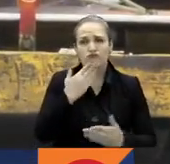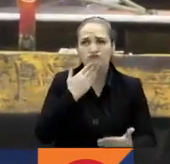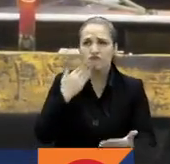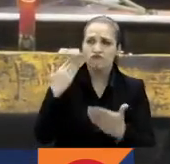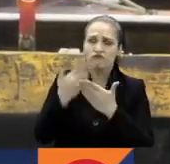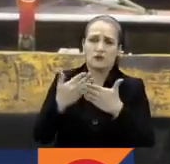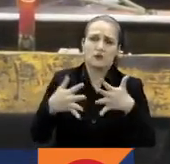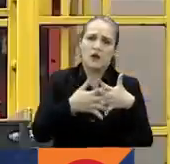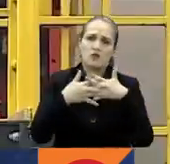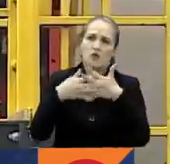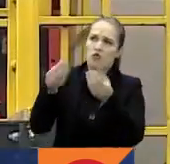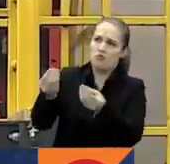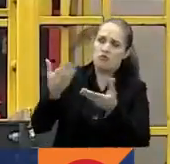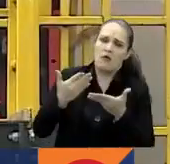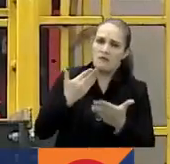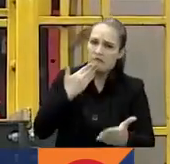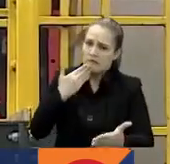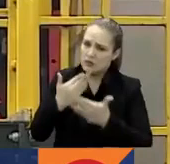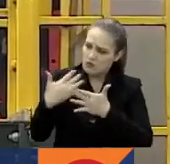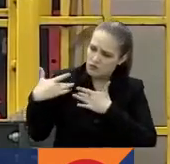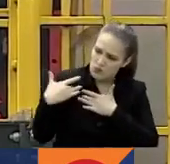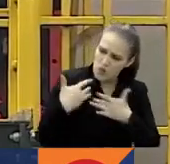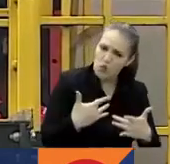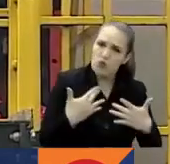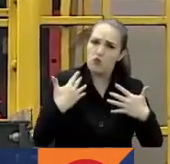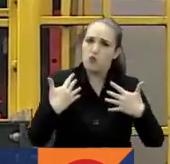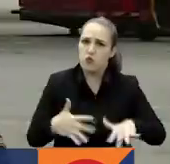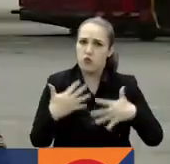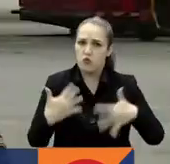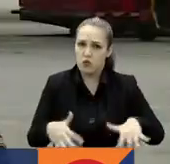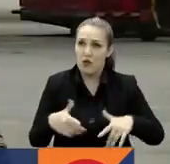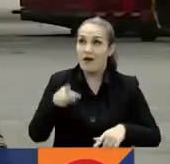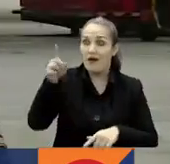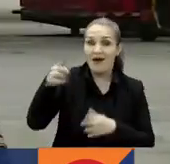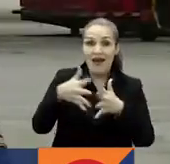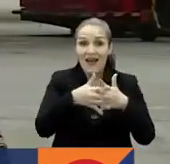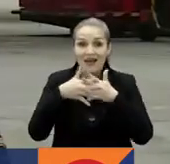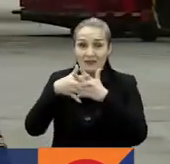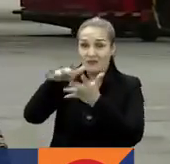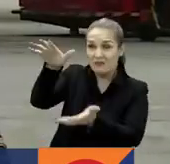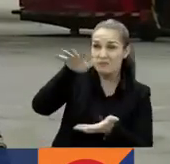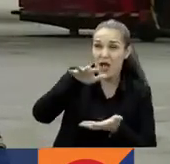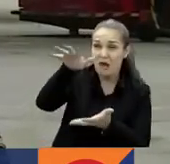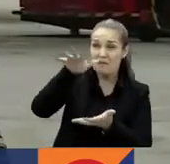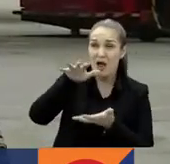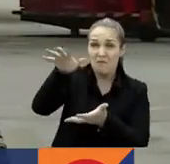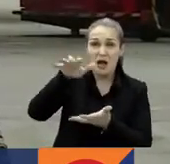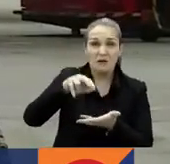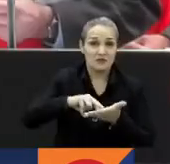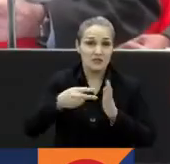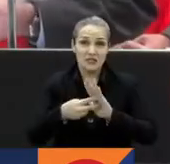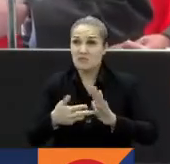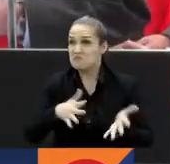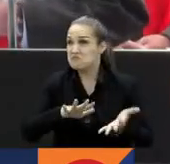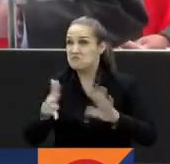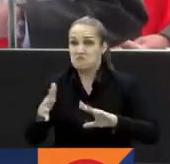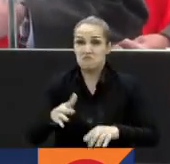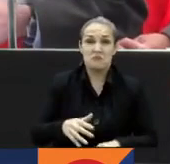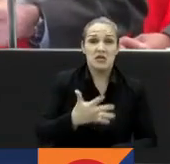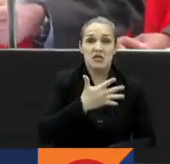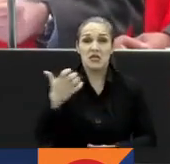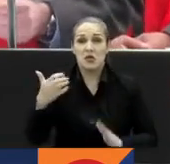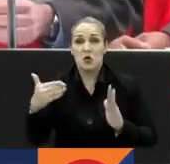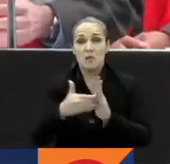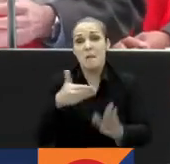norteamericano por la donación y explicó que con esta, el valor de donaciones de Estados Unidos a Colombia es cercano al $500 millones. Las vacunas que llegan